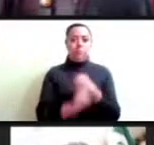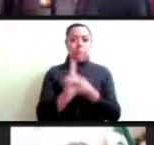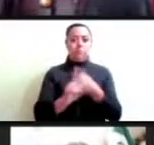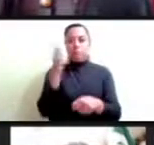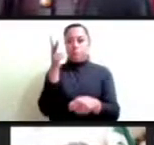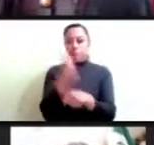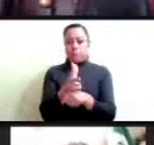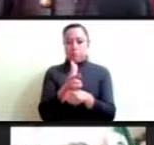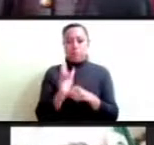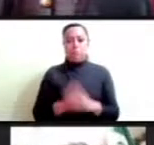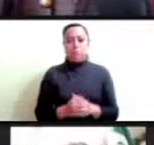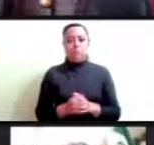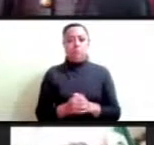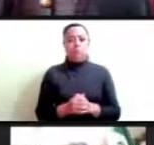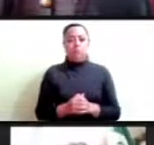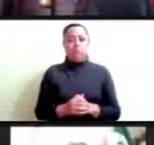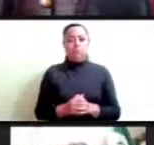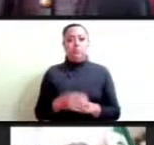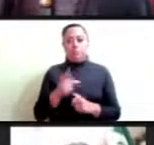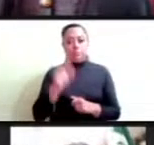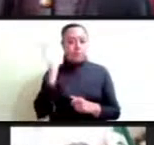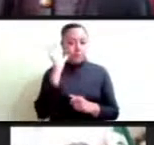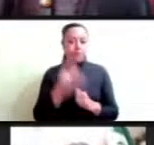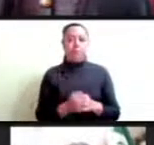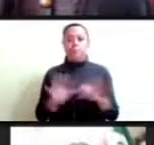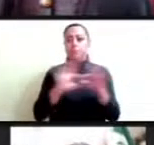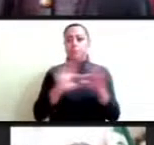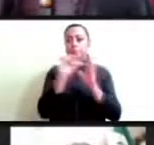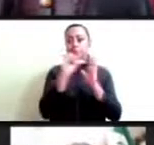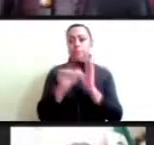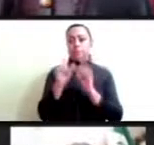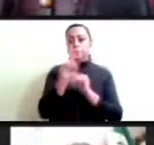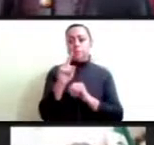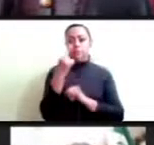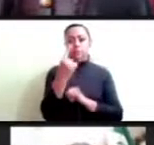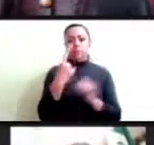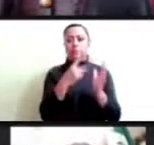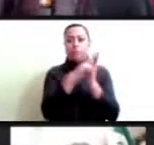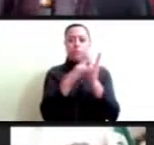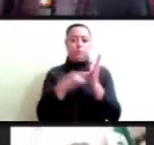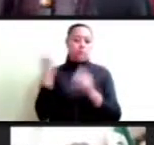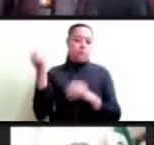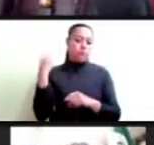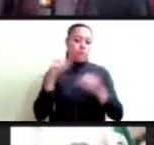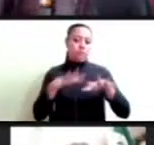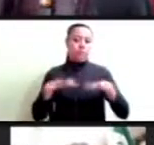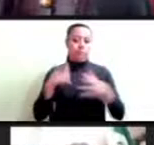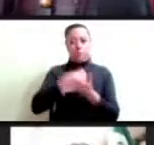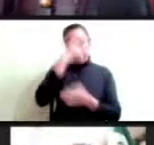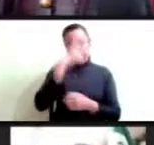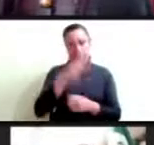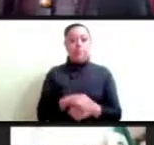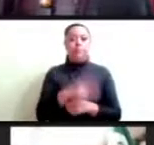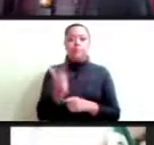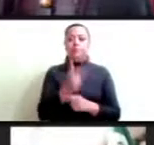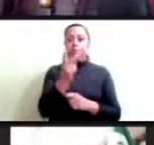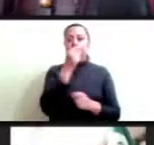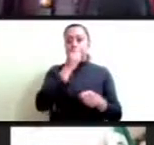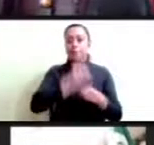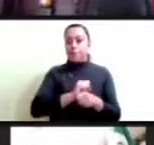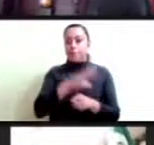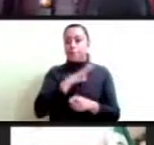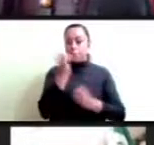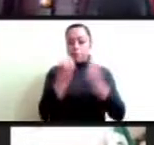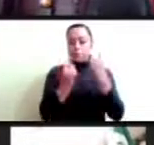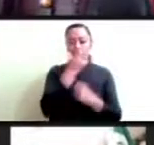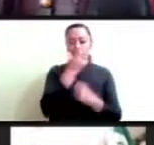bueno. En términos de respeto por el artículo 101 del reglamento del Congreso de la Ciudad de México, consulte a la secretaría al pleno si existe alguna diputada o